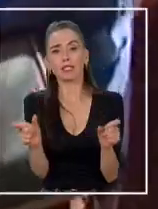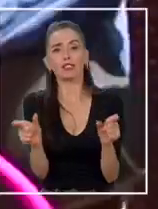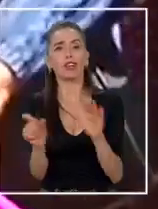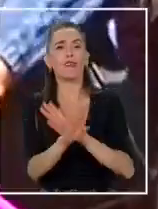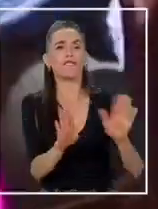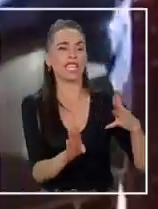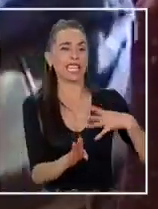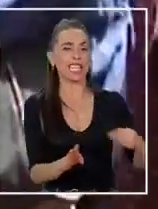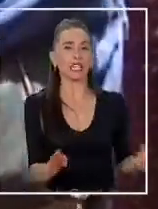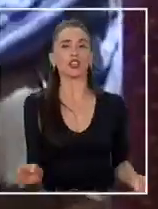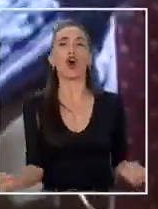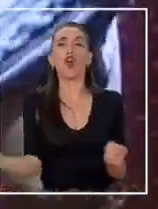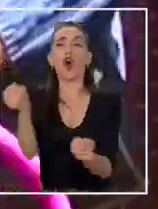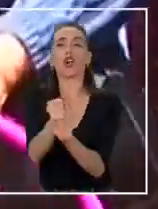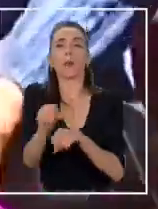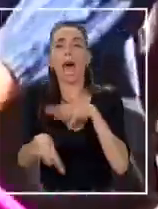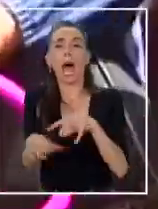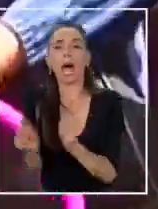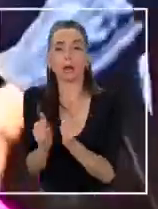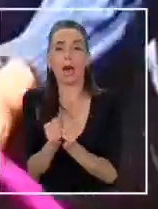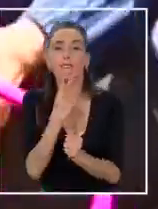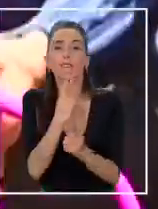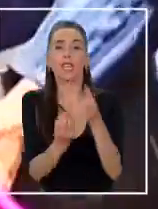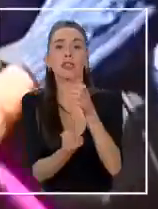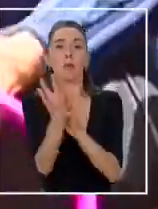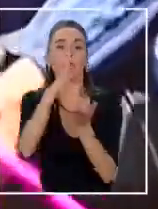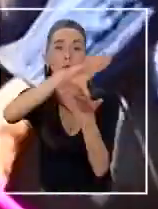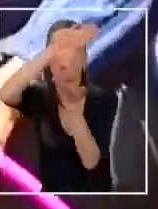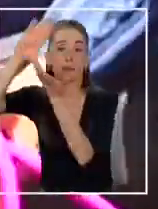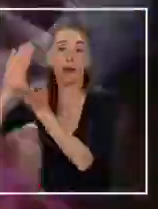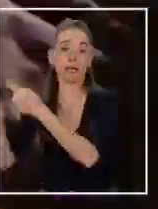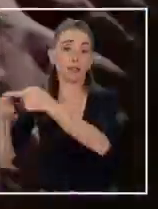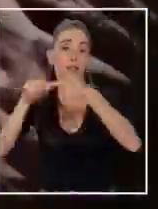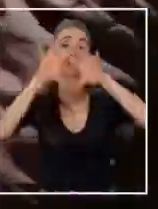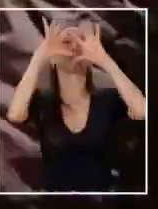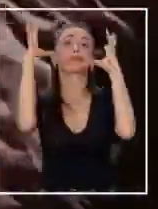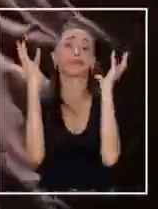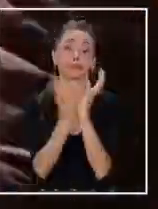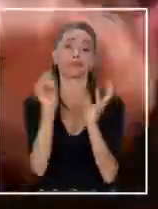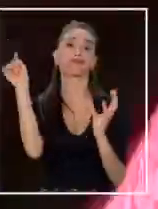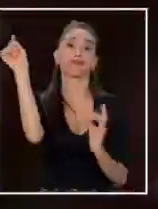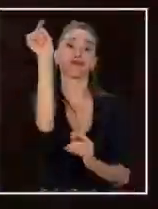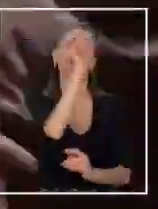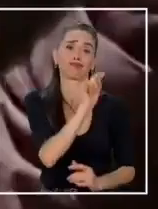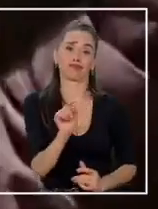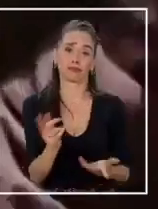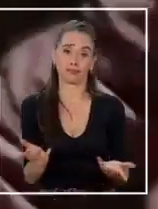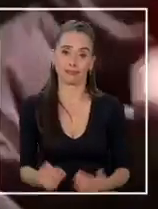mascotas que la vida moderna ha generado en sociedades de todas partes del mundo.